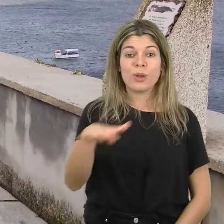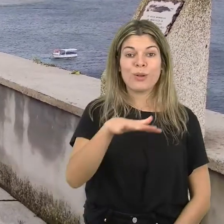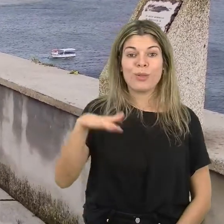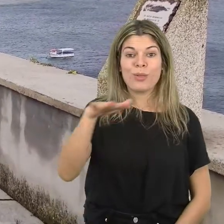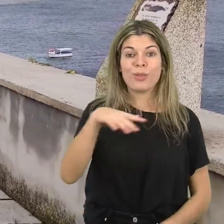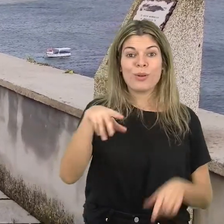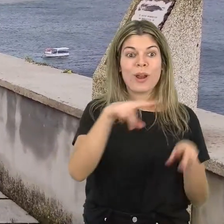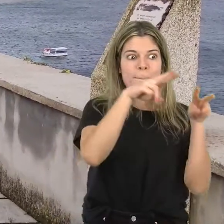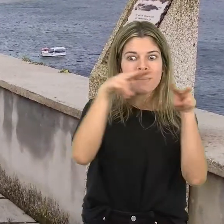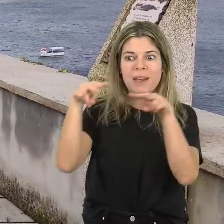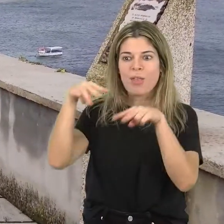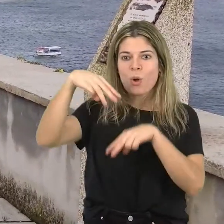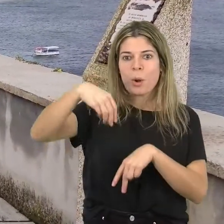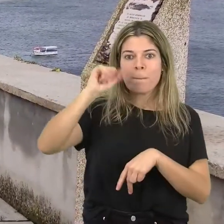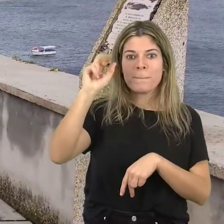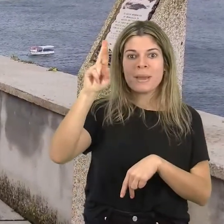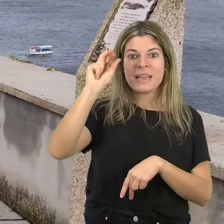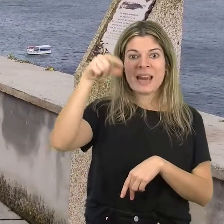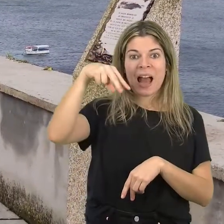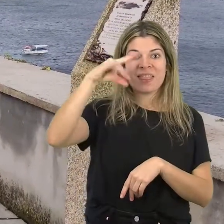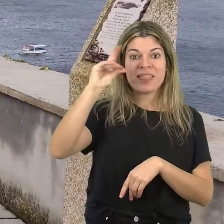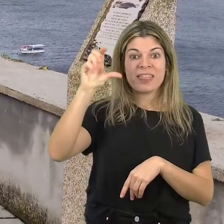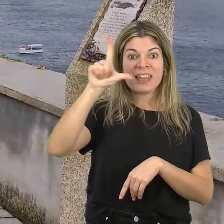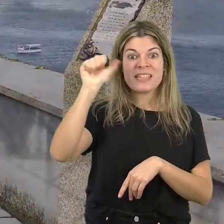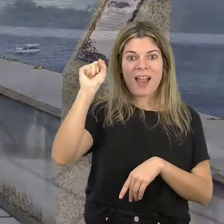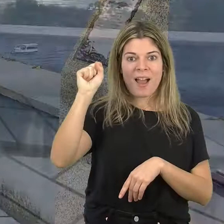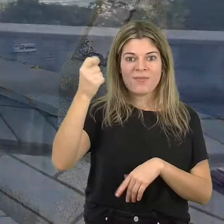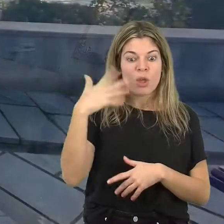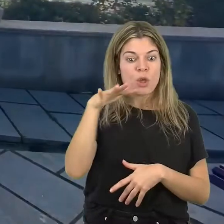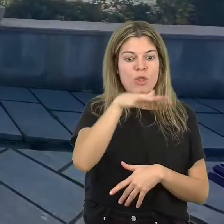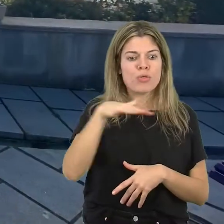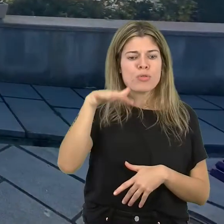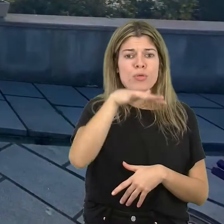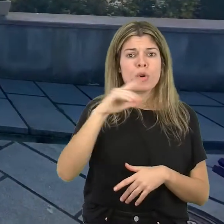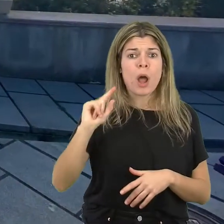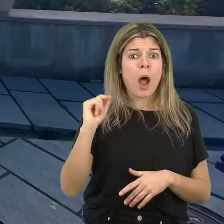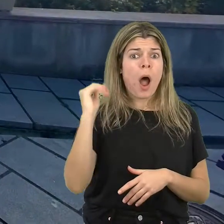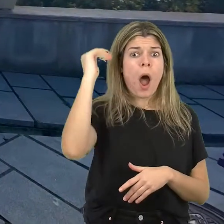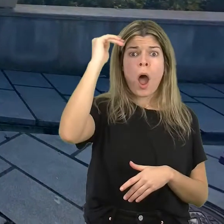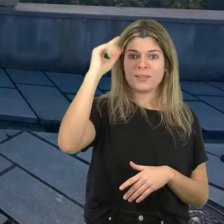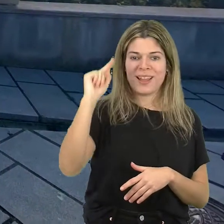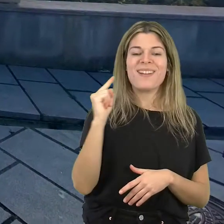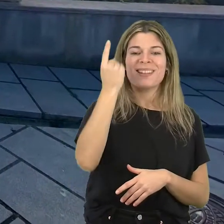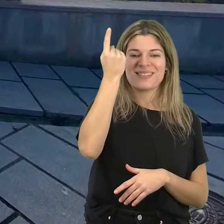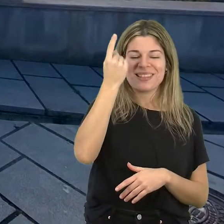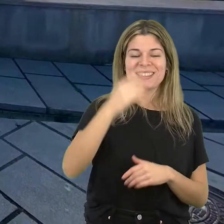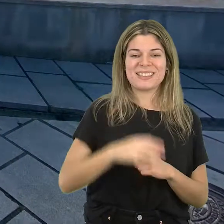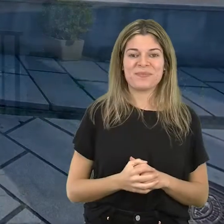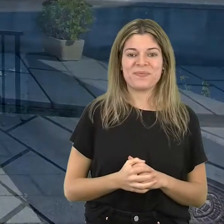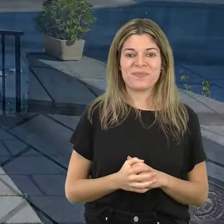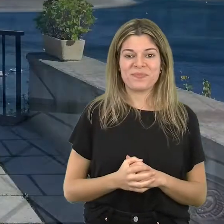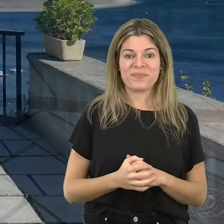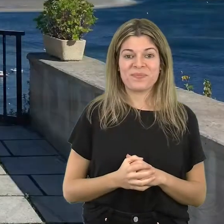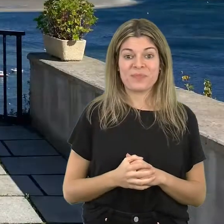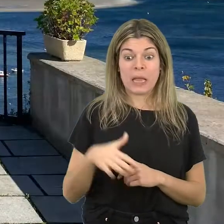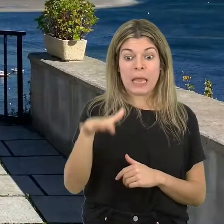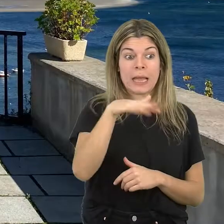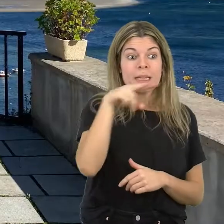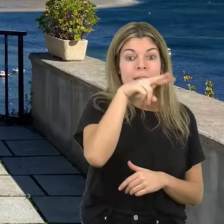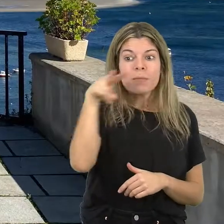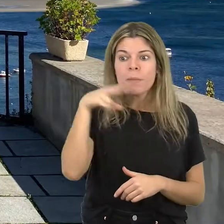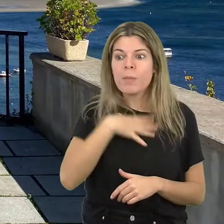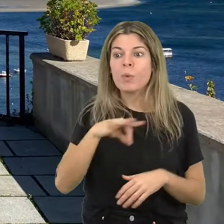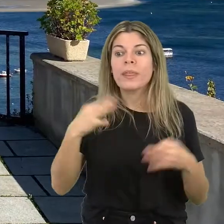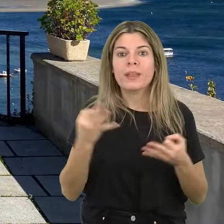Te encuentras en el Mirador de la Mirandilla, uno de los enclaves más elevados de la villa de Castropol. Desde este punto podrás disfrutar de